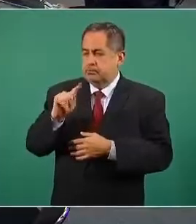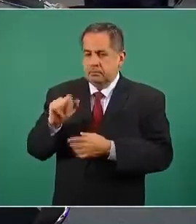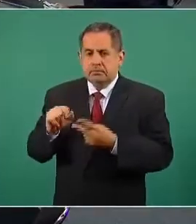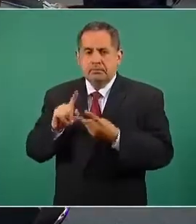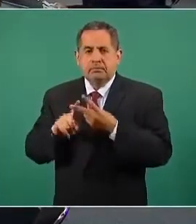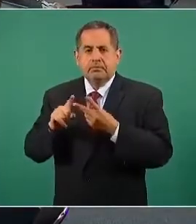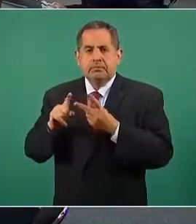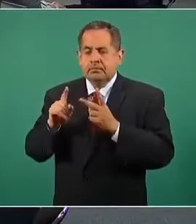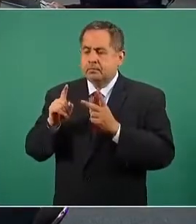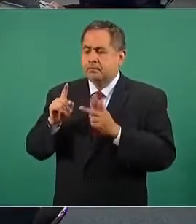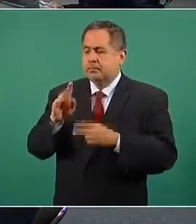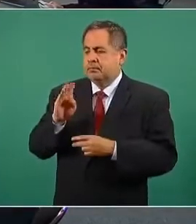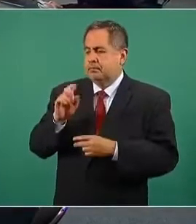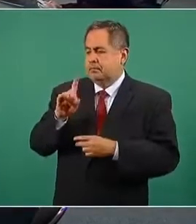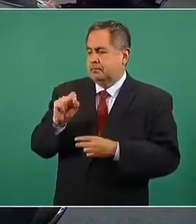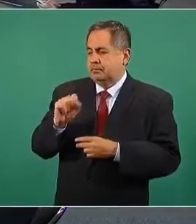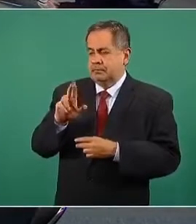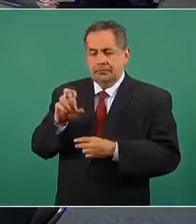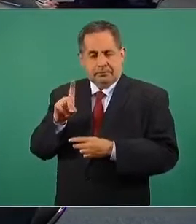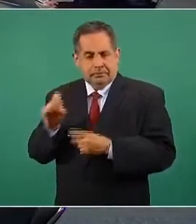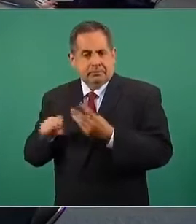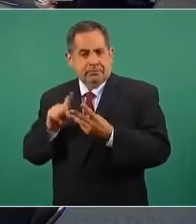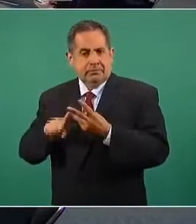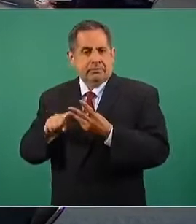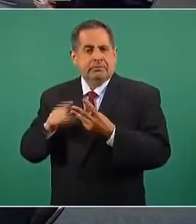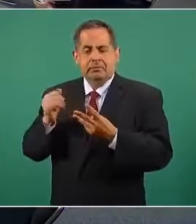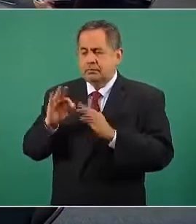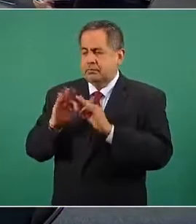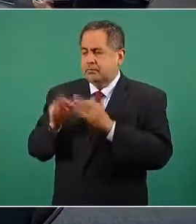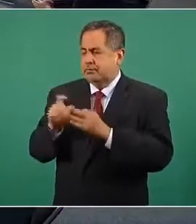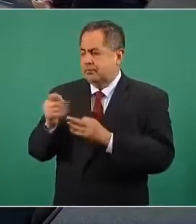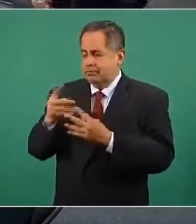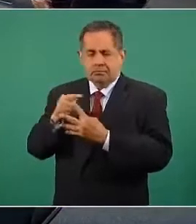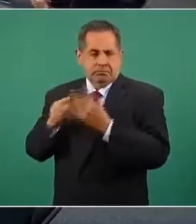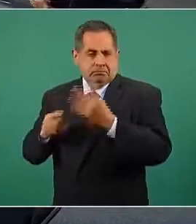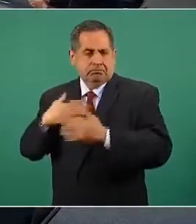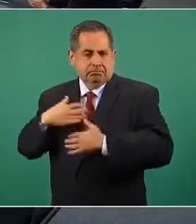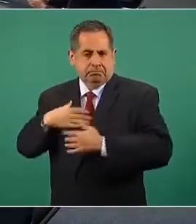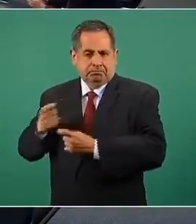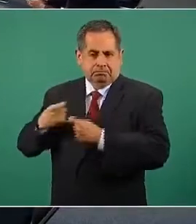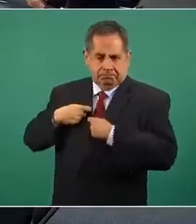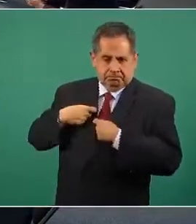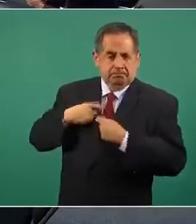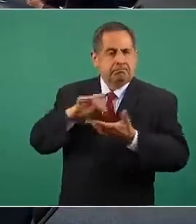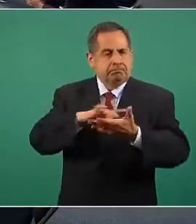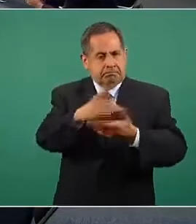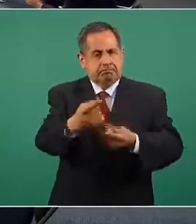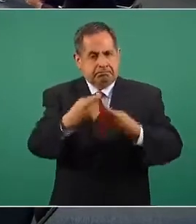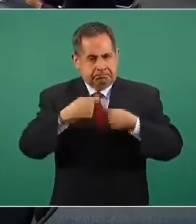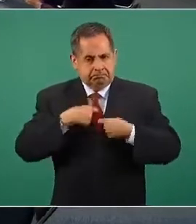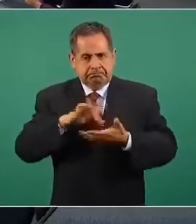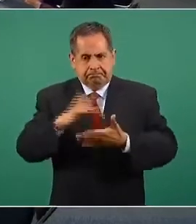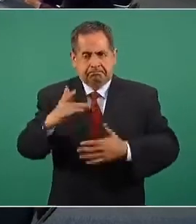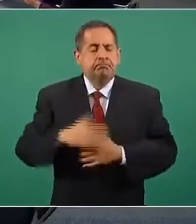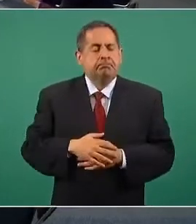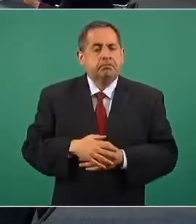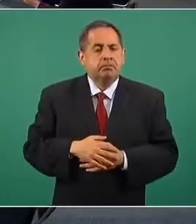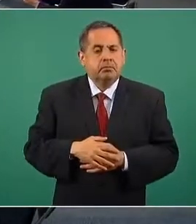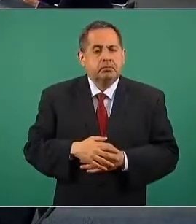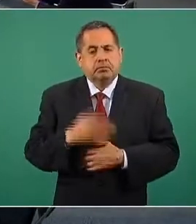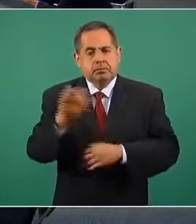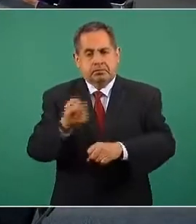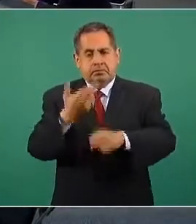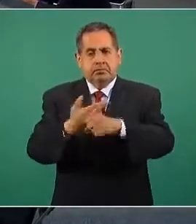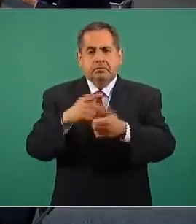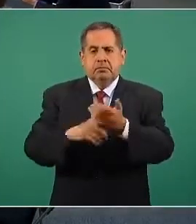redes sociales, NotExpress e Informa 24. Le agradezco que me haya dado la palabra. Secretaria Olga